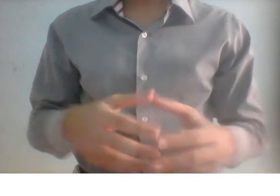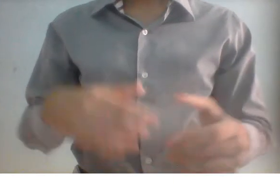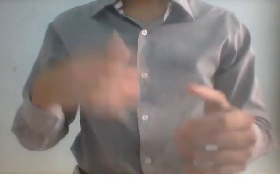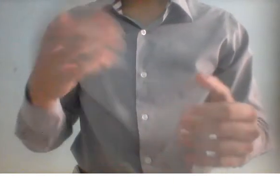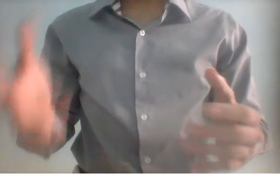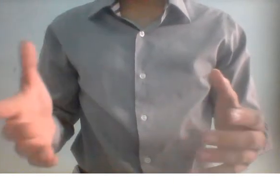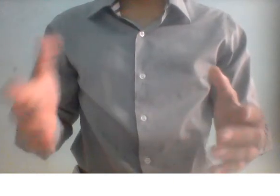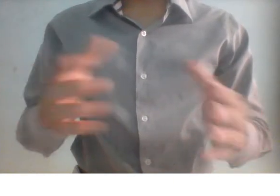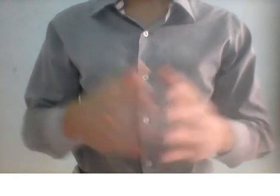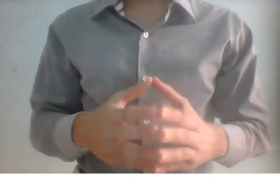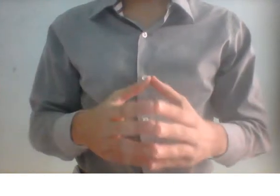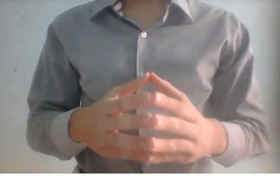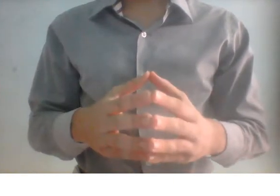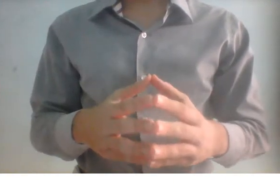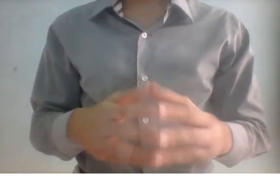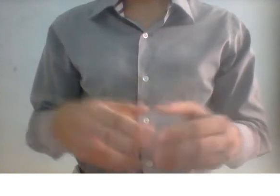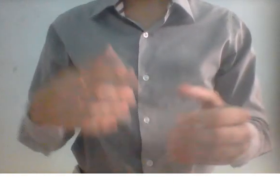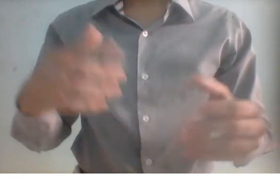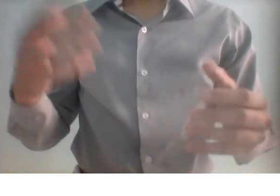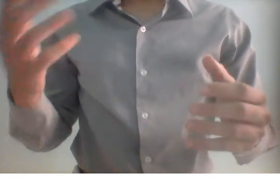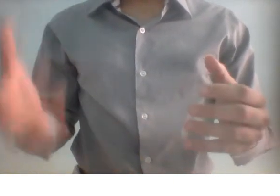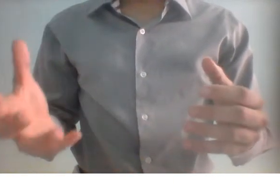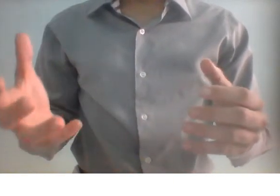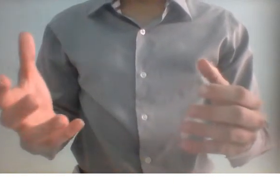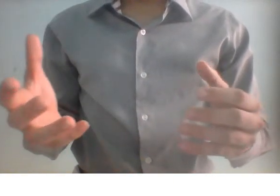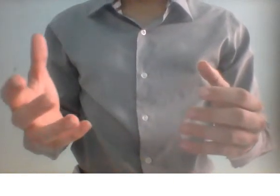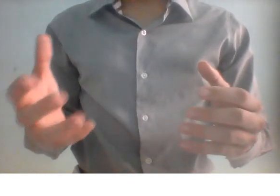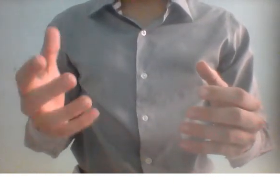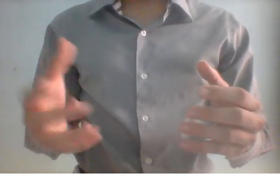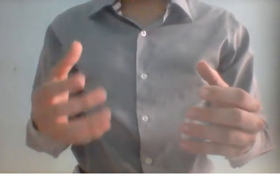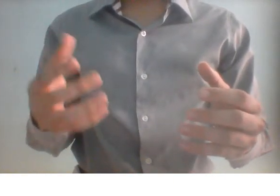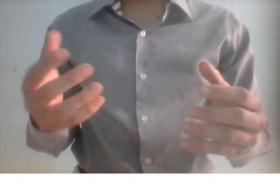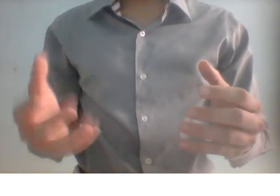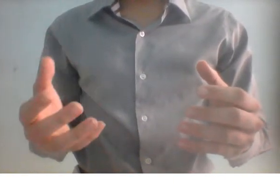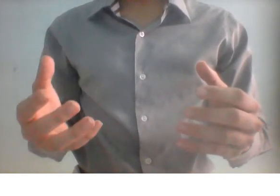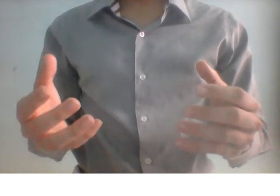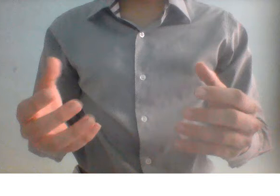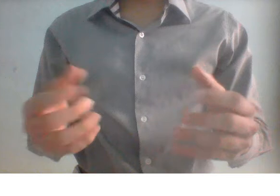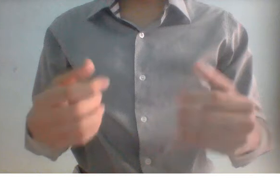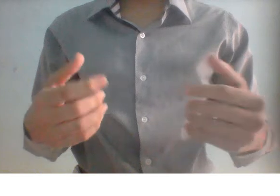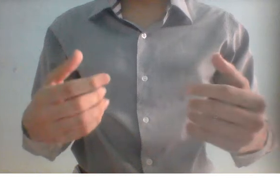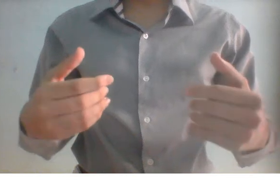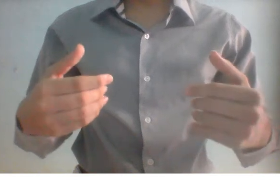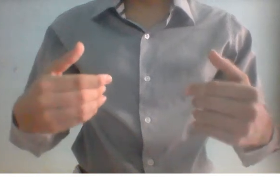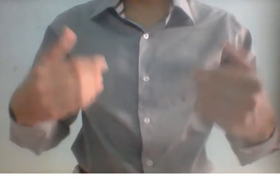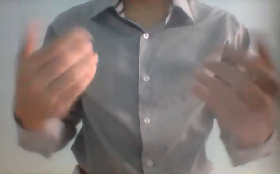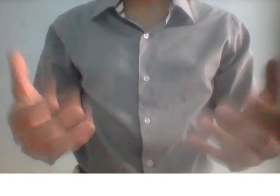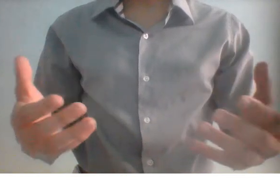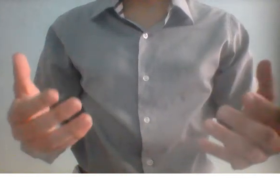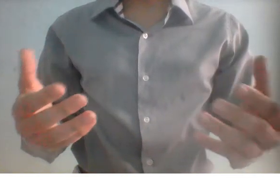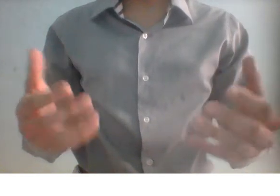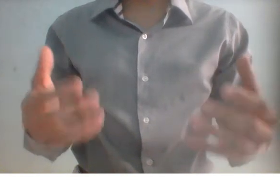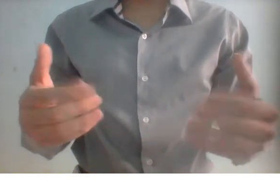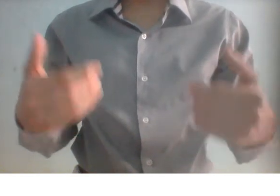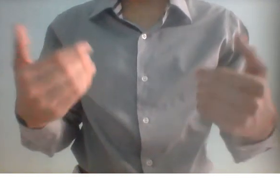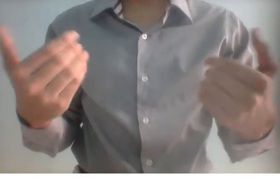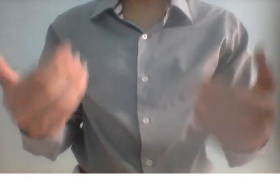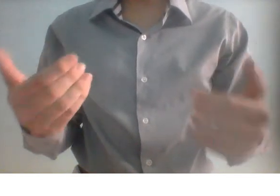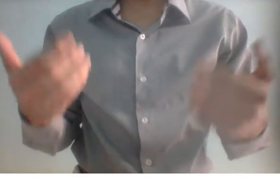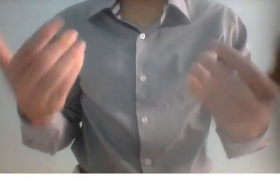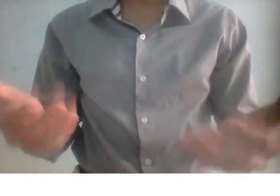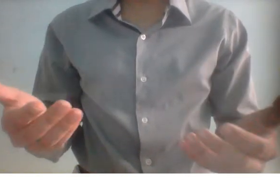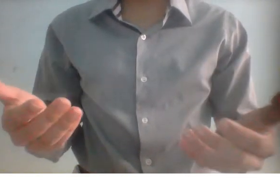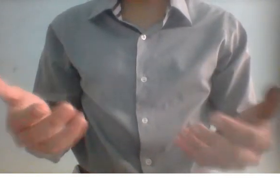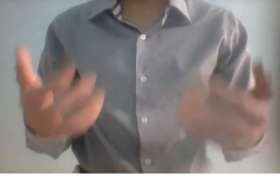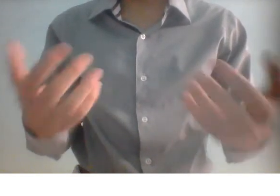bla. Y bueno, por la parte del gobierno actual dice que este tipo de acuerdos lo único que está generando pues es una completa violación y un